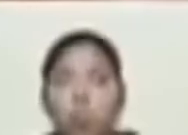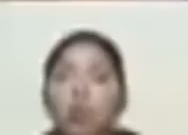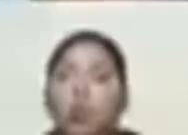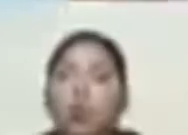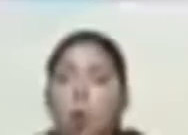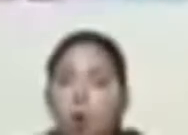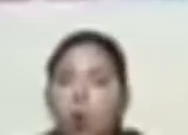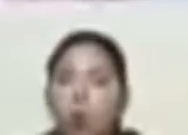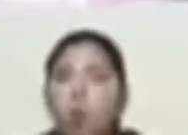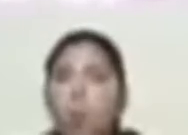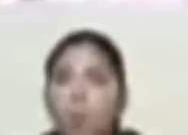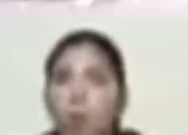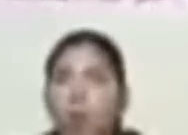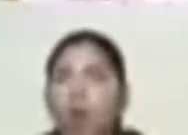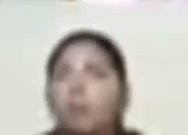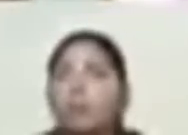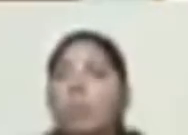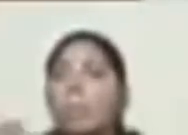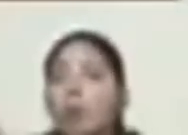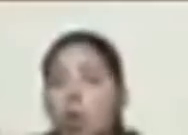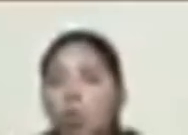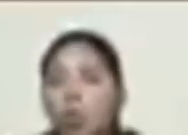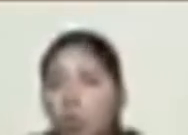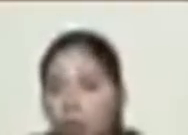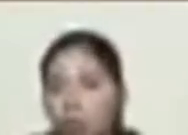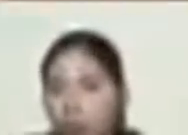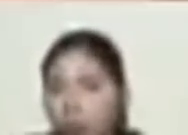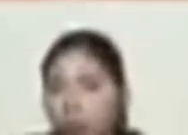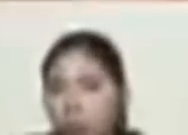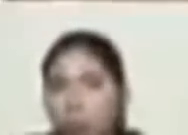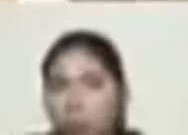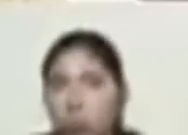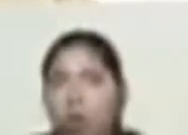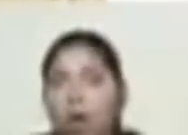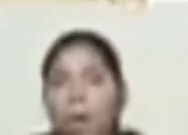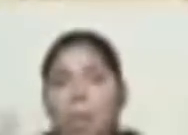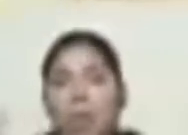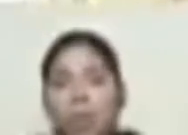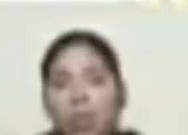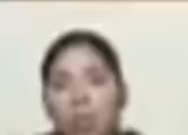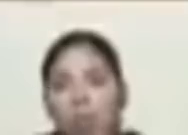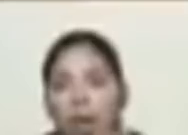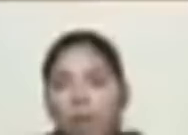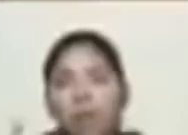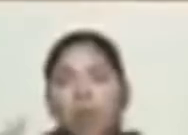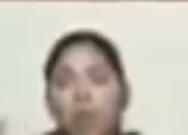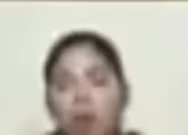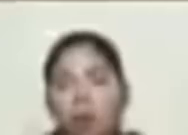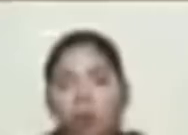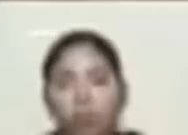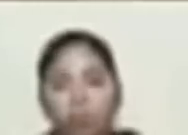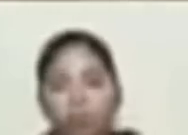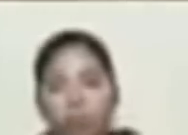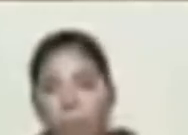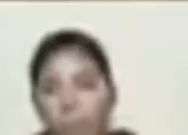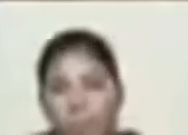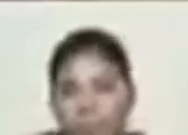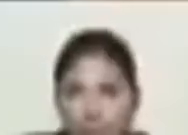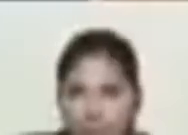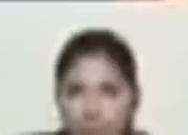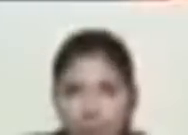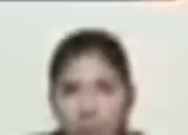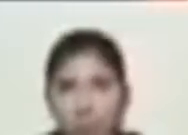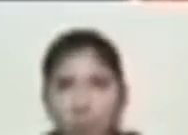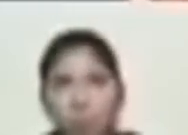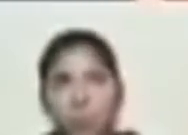por establecer responsabilidad en presuntos hechos de corrupción de la Administración en pedevesa Pero quién era el que permitía que todo esto ocurriera señores